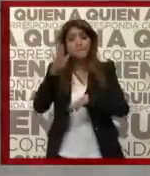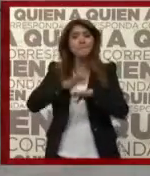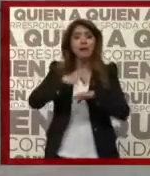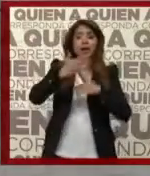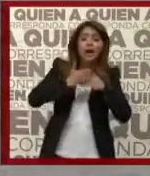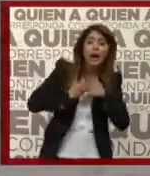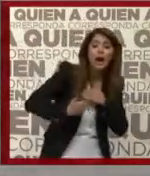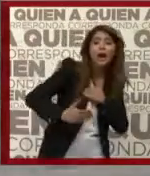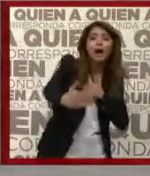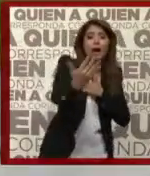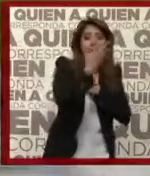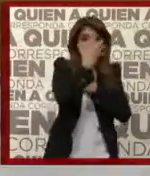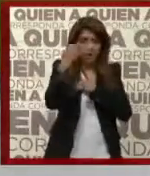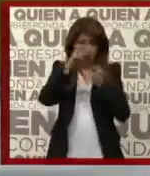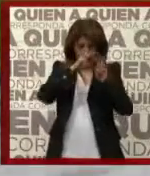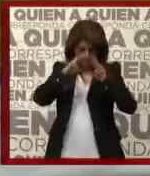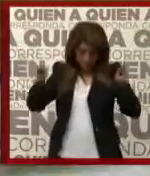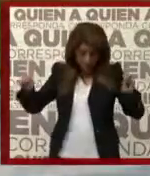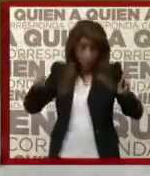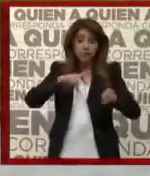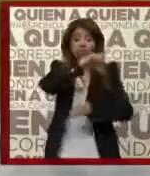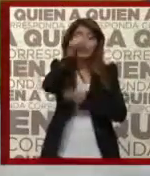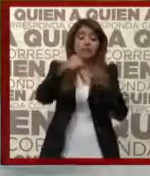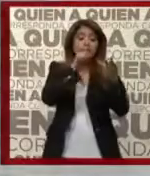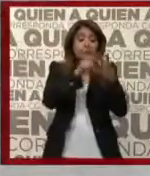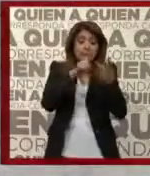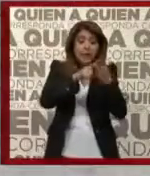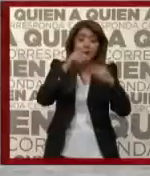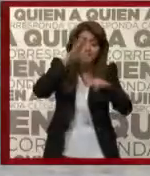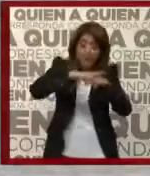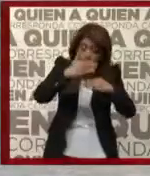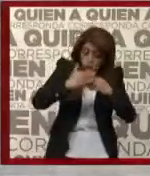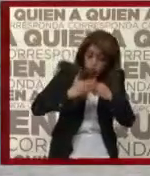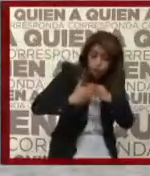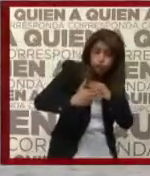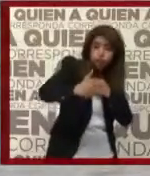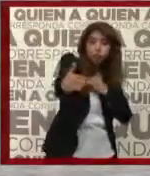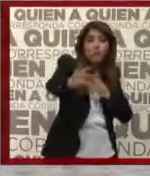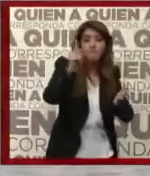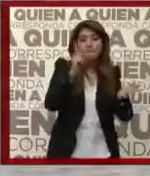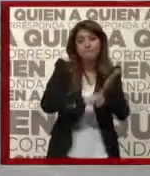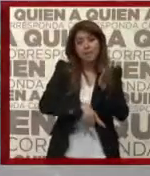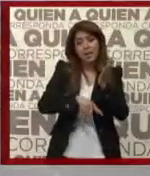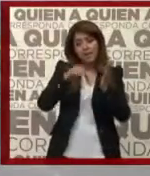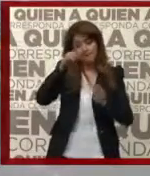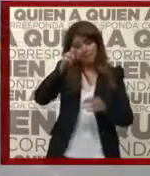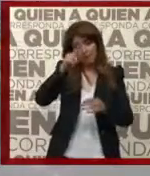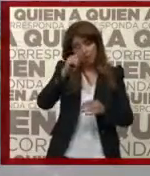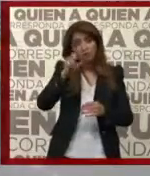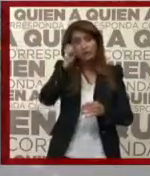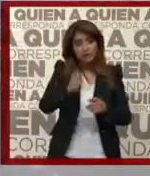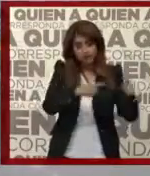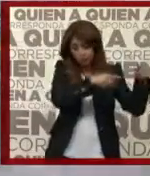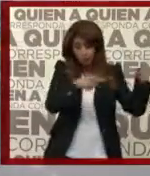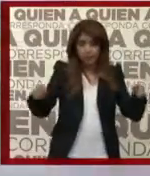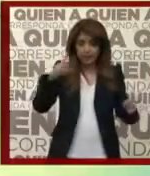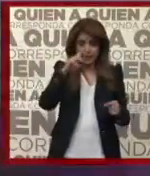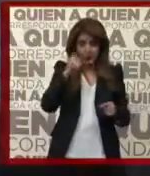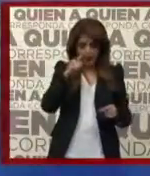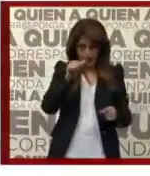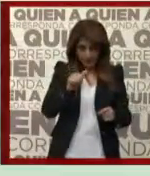metros y luego en la tercera sesión la aumentamos a 1000 metros, que es lo de la regata. Desde